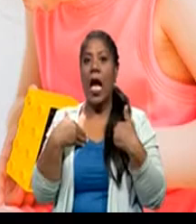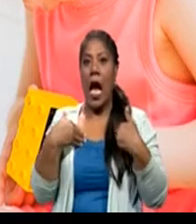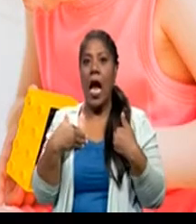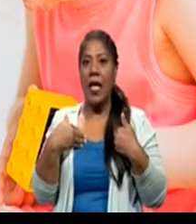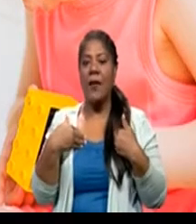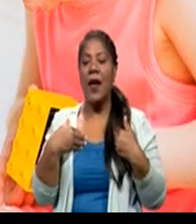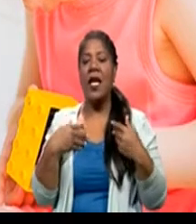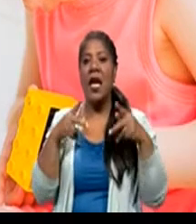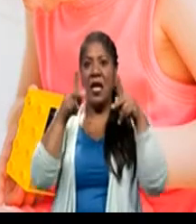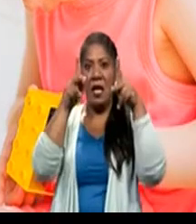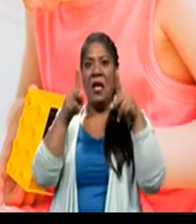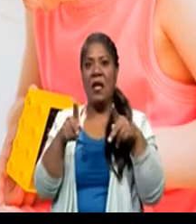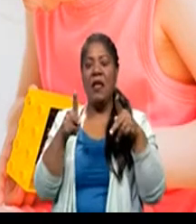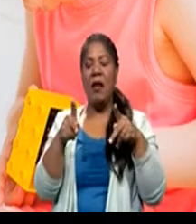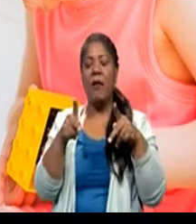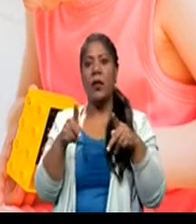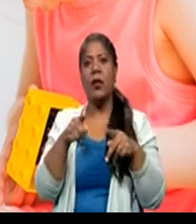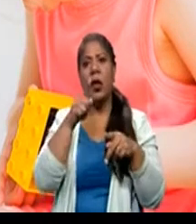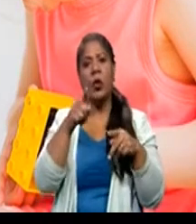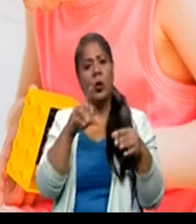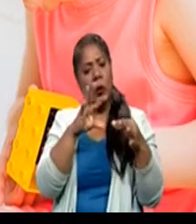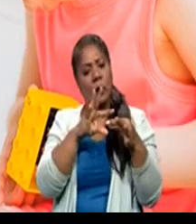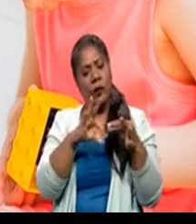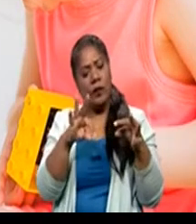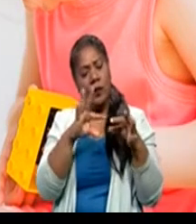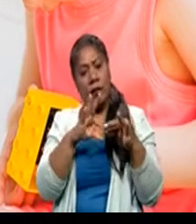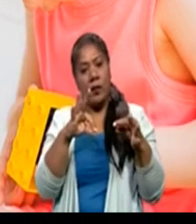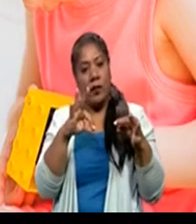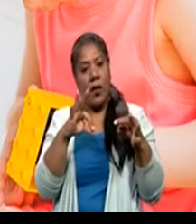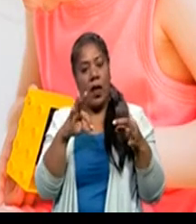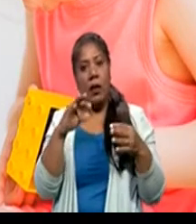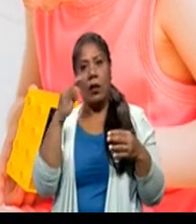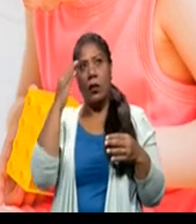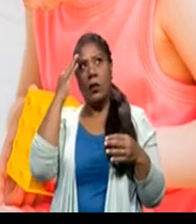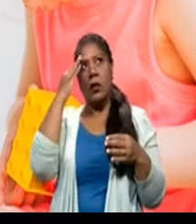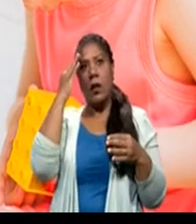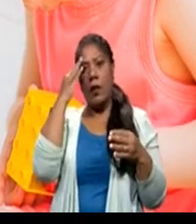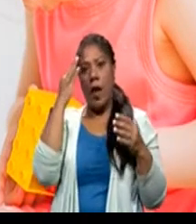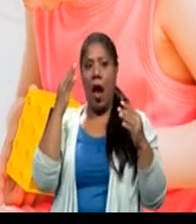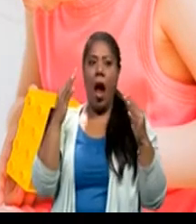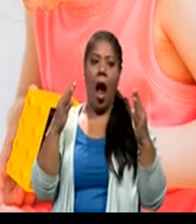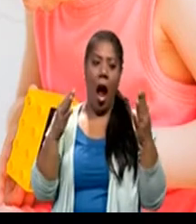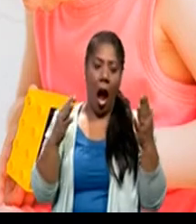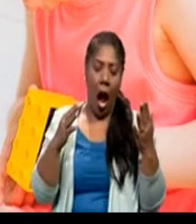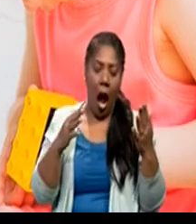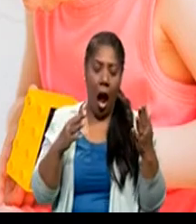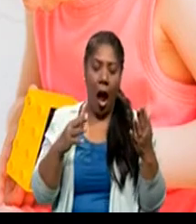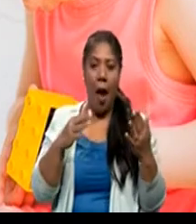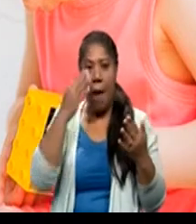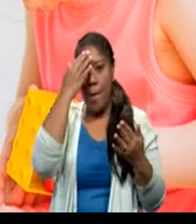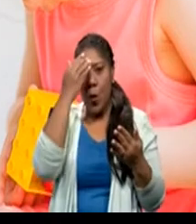esos cuentos puedes imaginar todo lo que sucede por medio de la